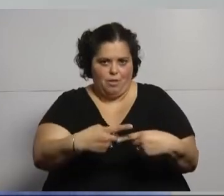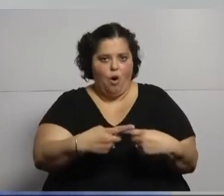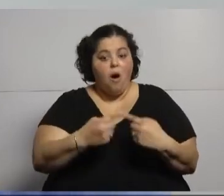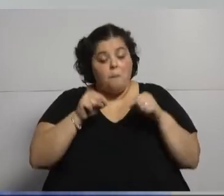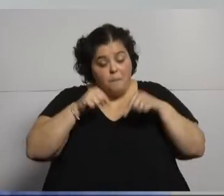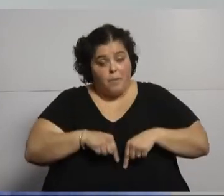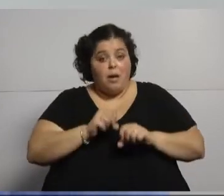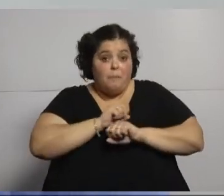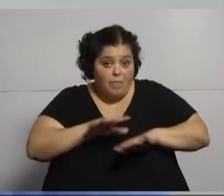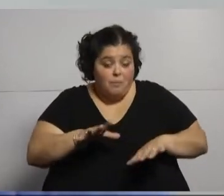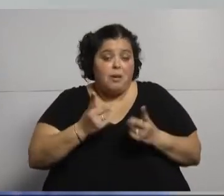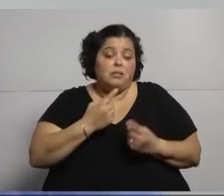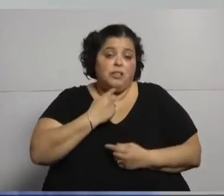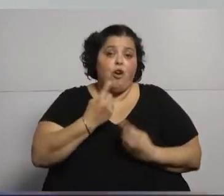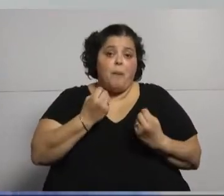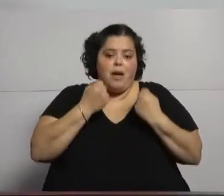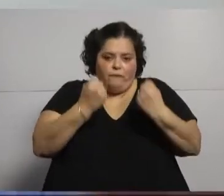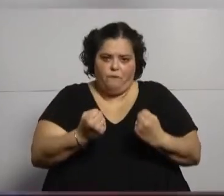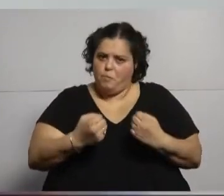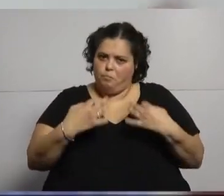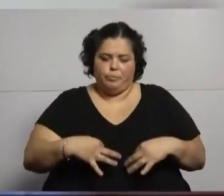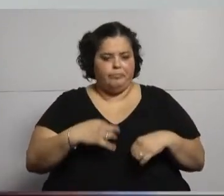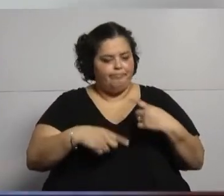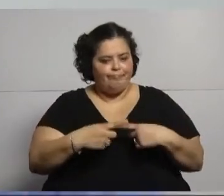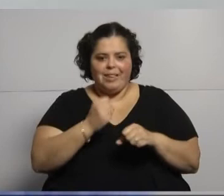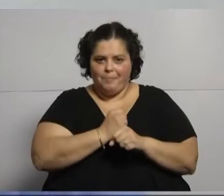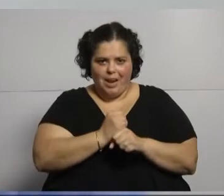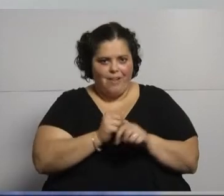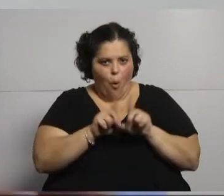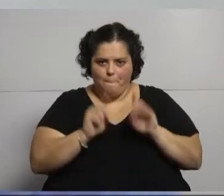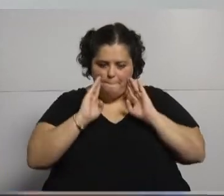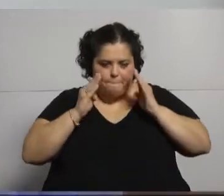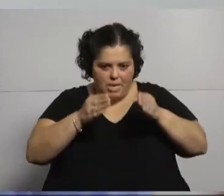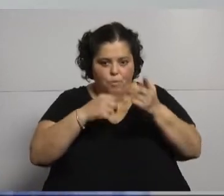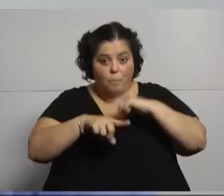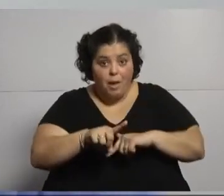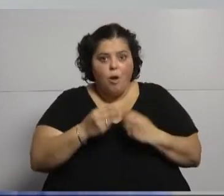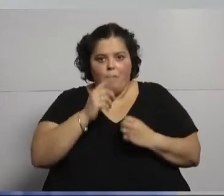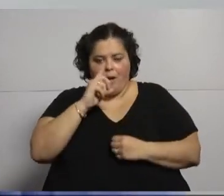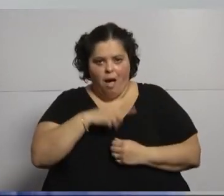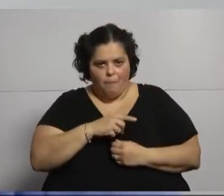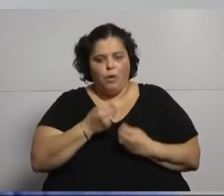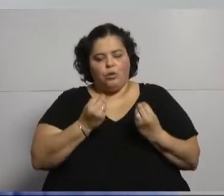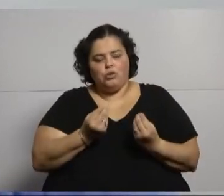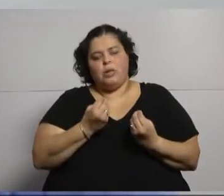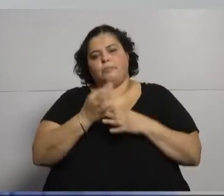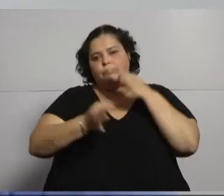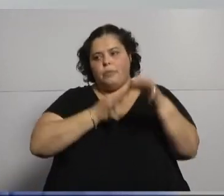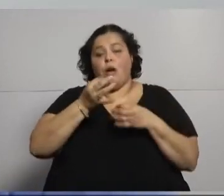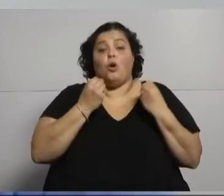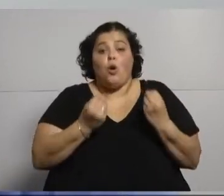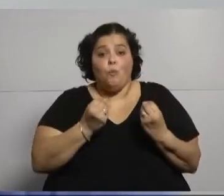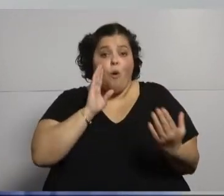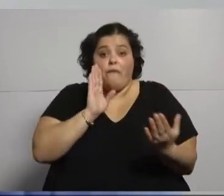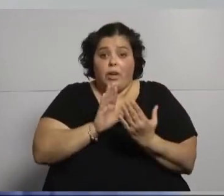y que queríamos plasmar en nuestro plan. Yo quiero hacer unas reflexiones muy transversales y generales de cómo enfrentamos esta